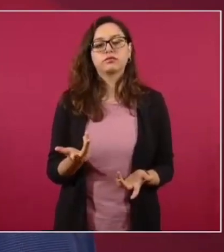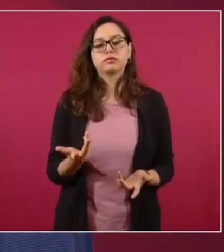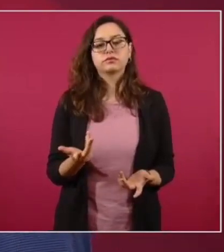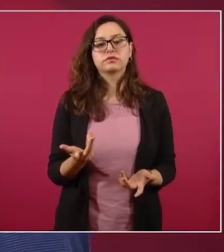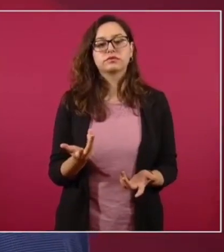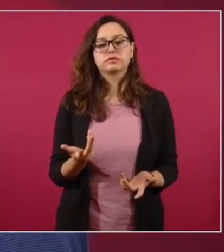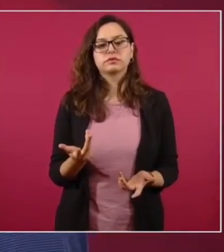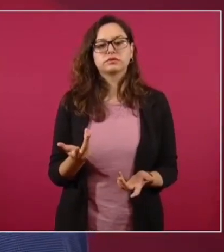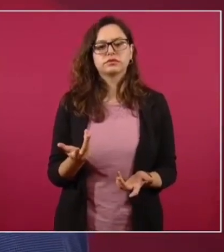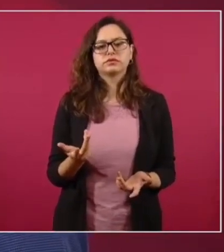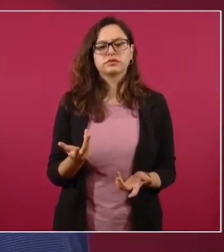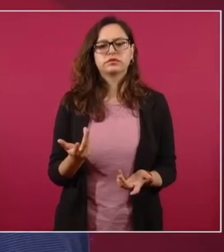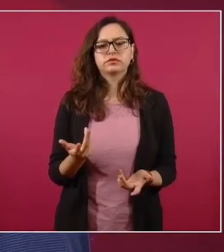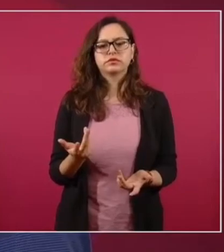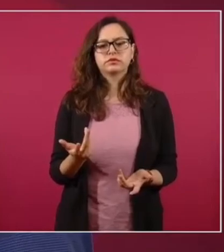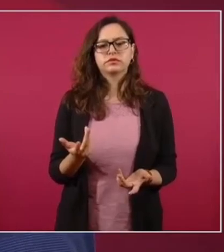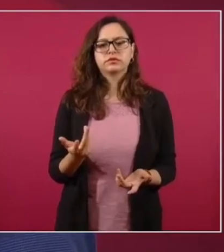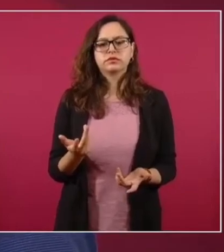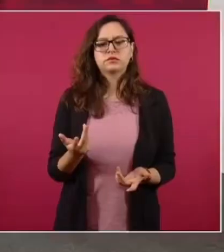se